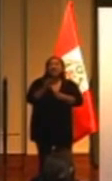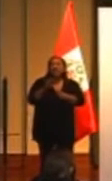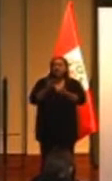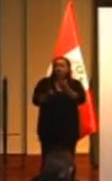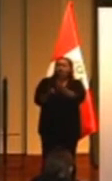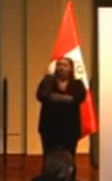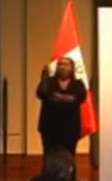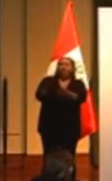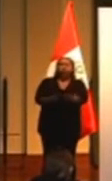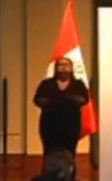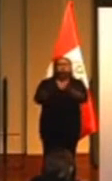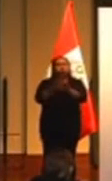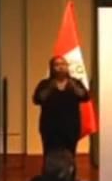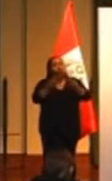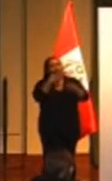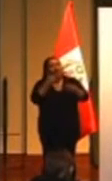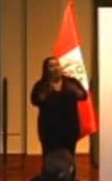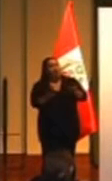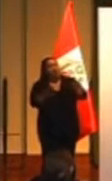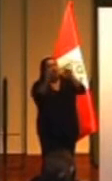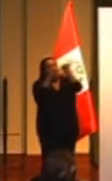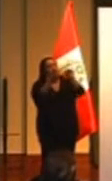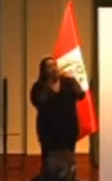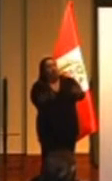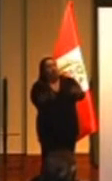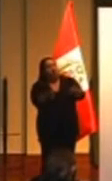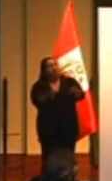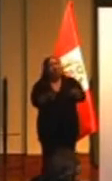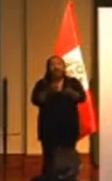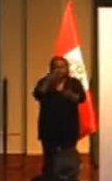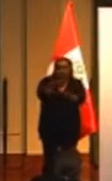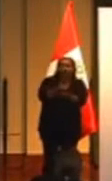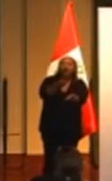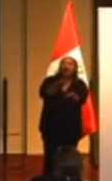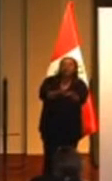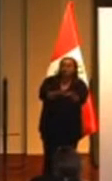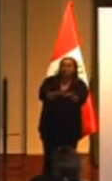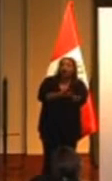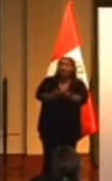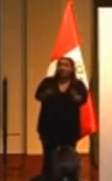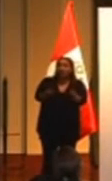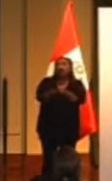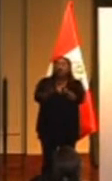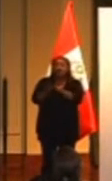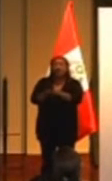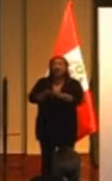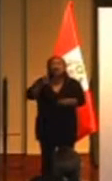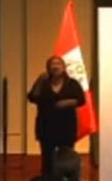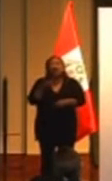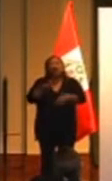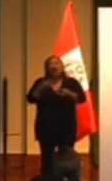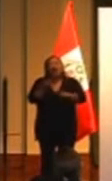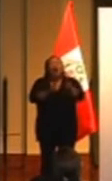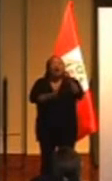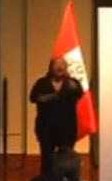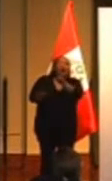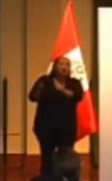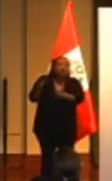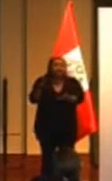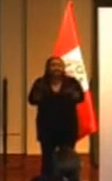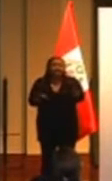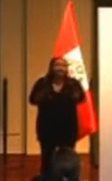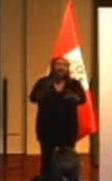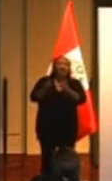sentido. Hay confianza, se pagan los tributos. Pero sin embargo, siempre pueden haber algunas situaciones